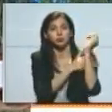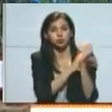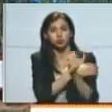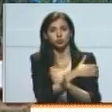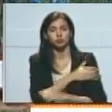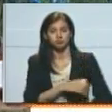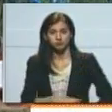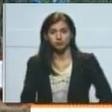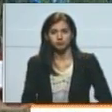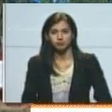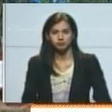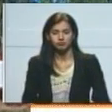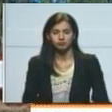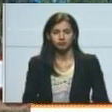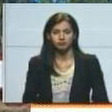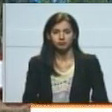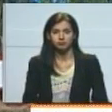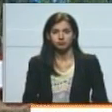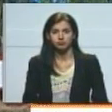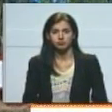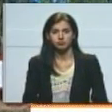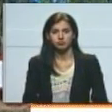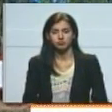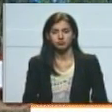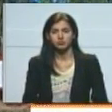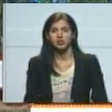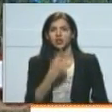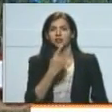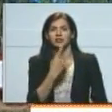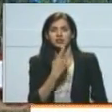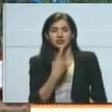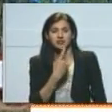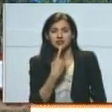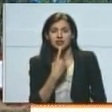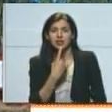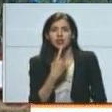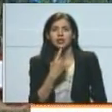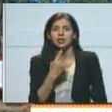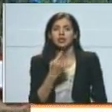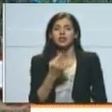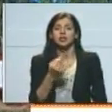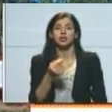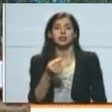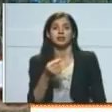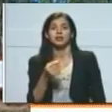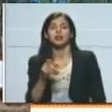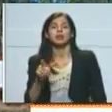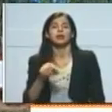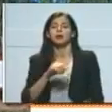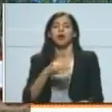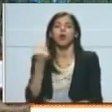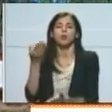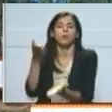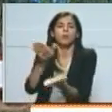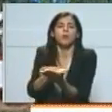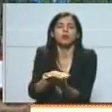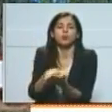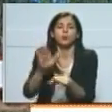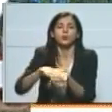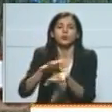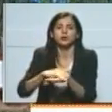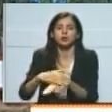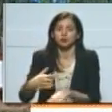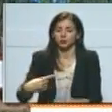inmediatamente que al muchacho lo había asesinado una bomba lacrimógena, después tuvieron que corregir o trataron